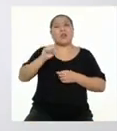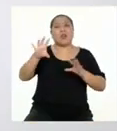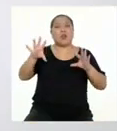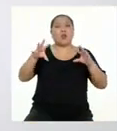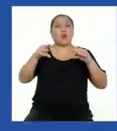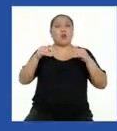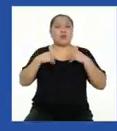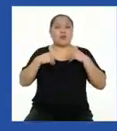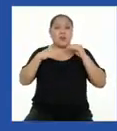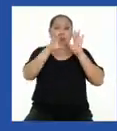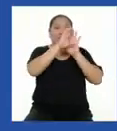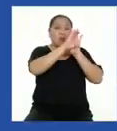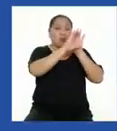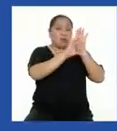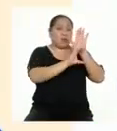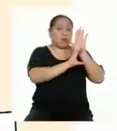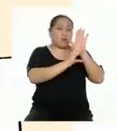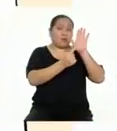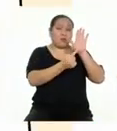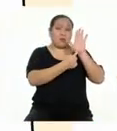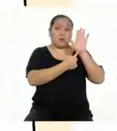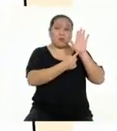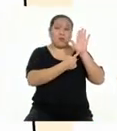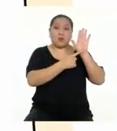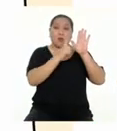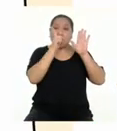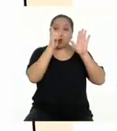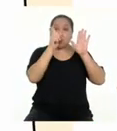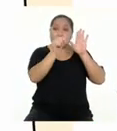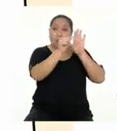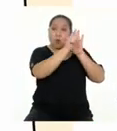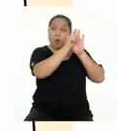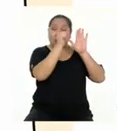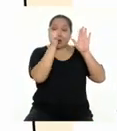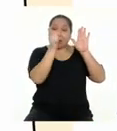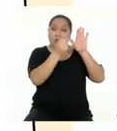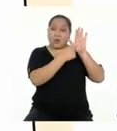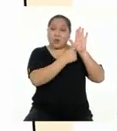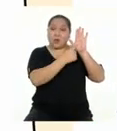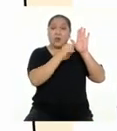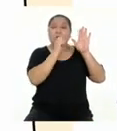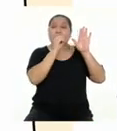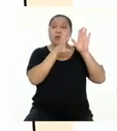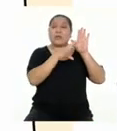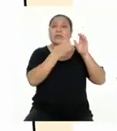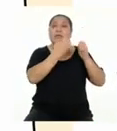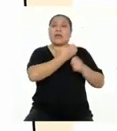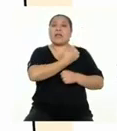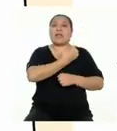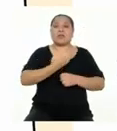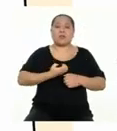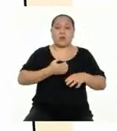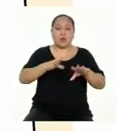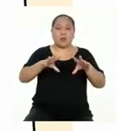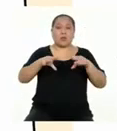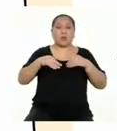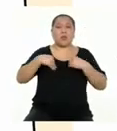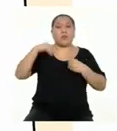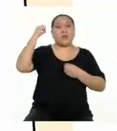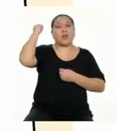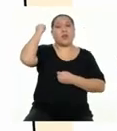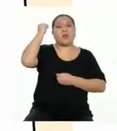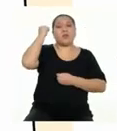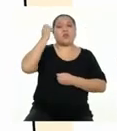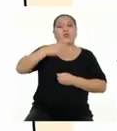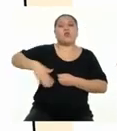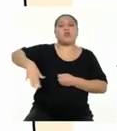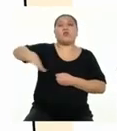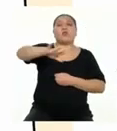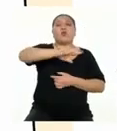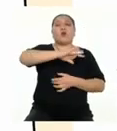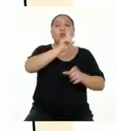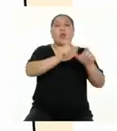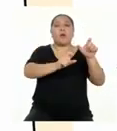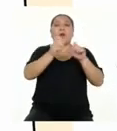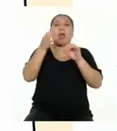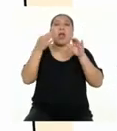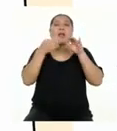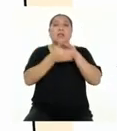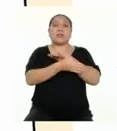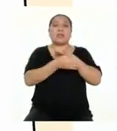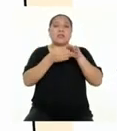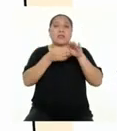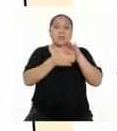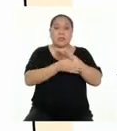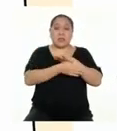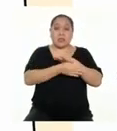reconoce nuestra Constitución. En uno de sus artículos, señala que el Estado reconoce el derecho de toda persona a